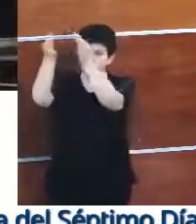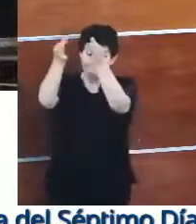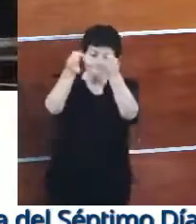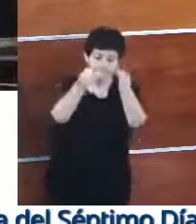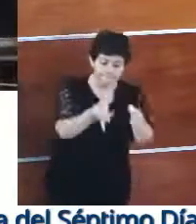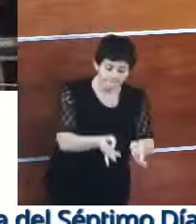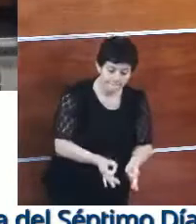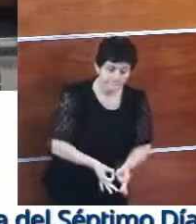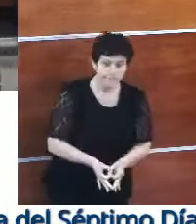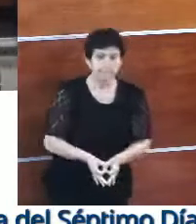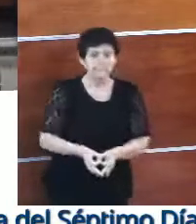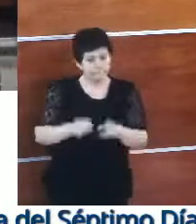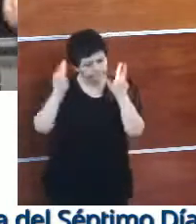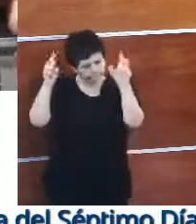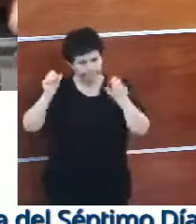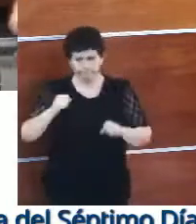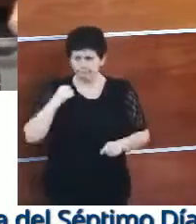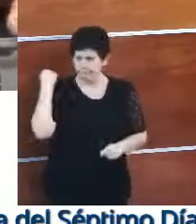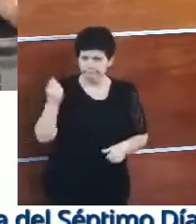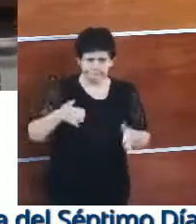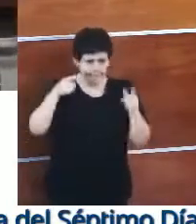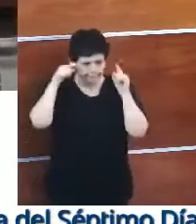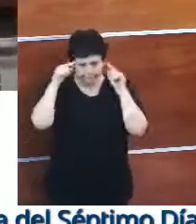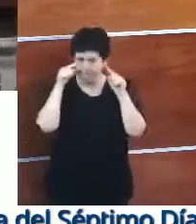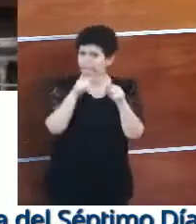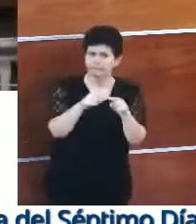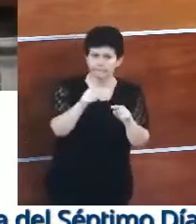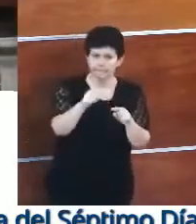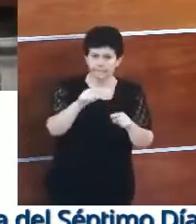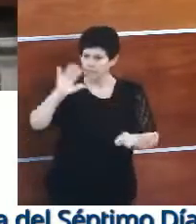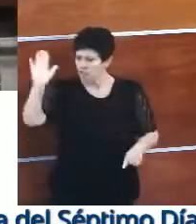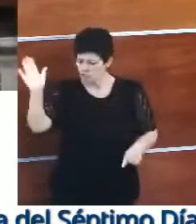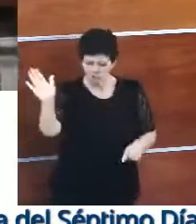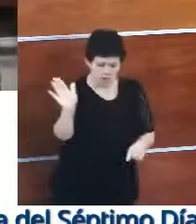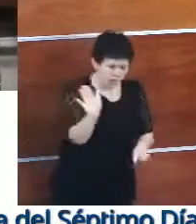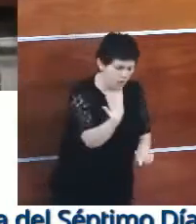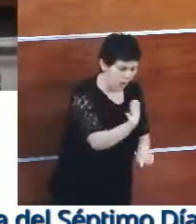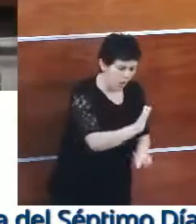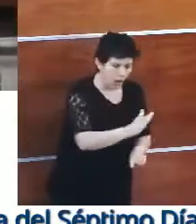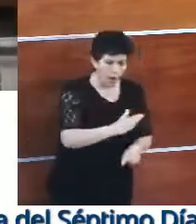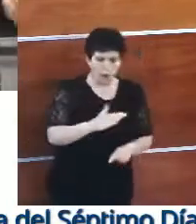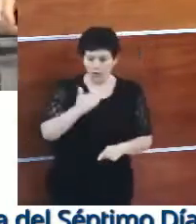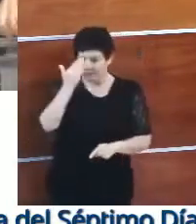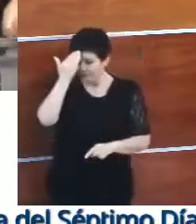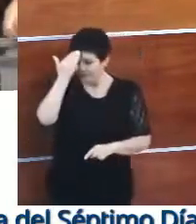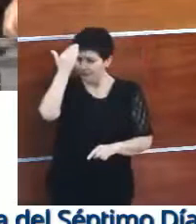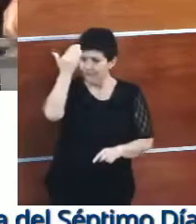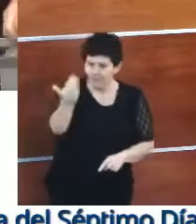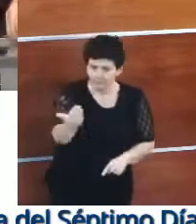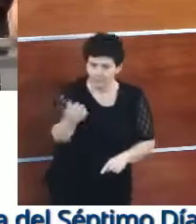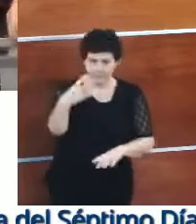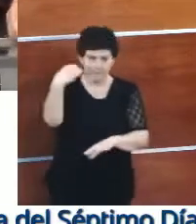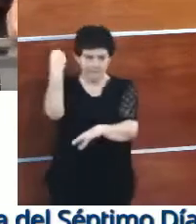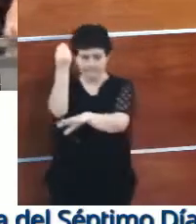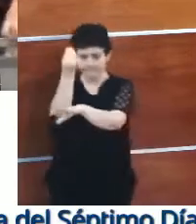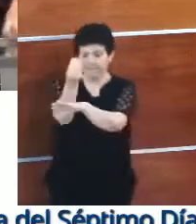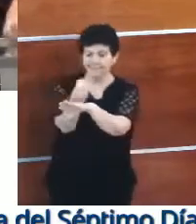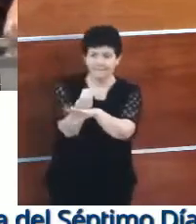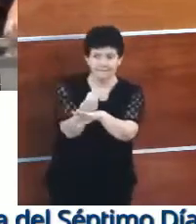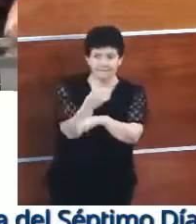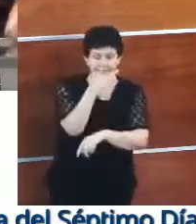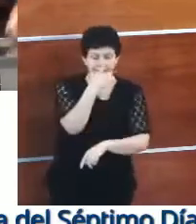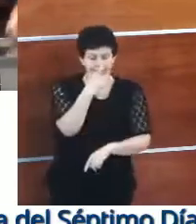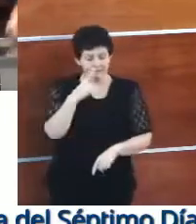da hincapié a que todos vamos a estar en su faz, frente a su presencia. Cuando Jesús viene,